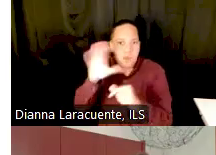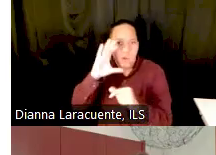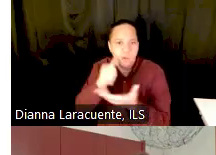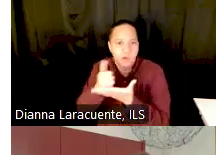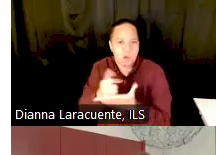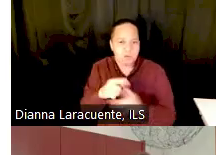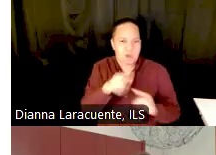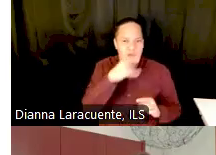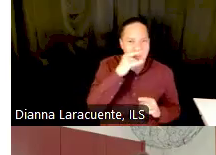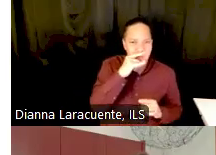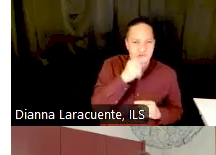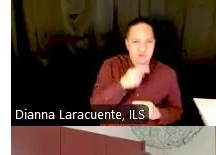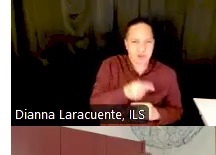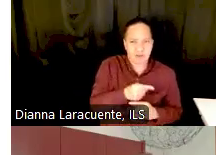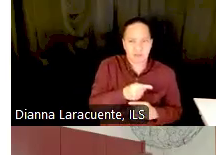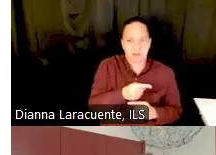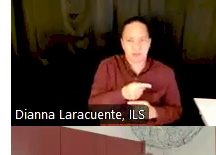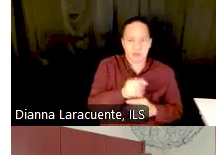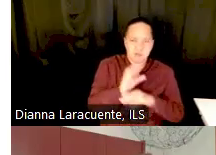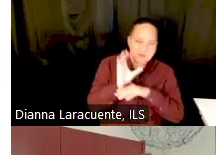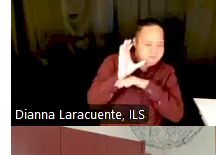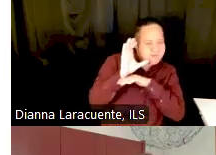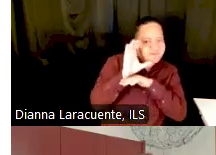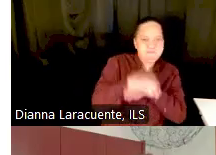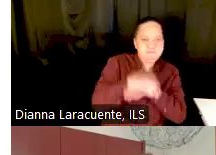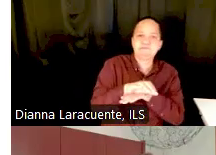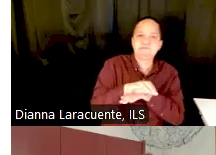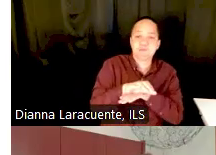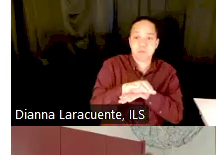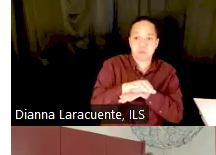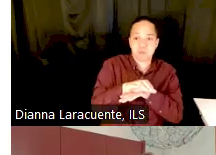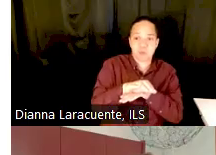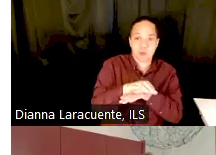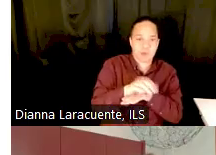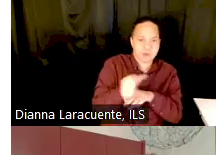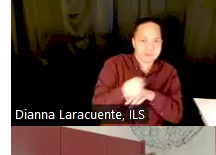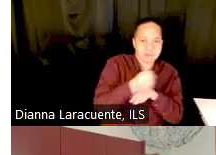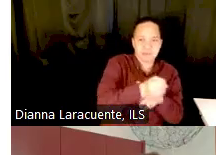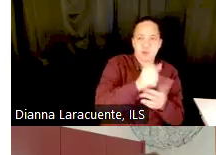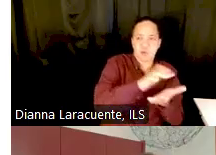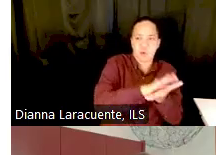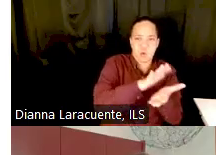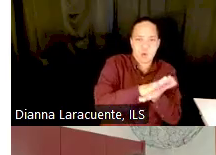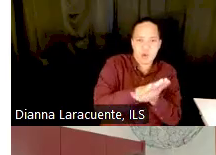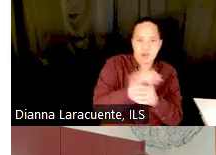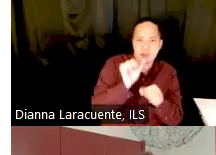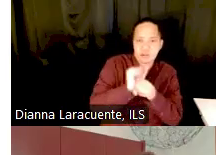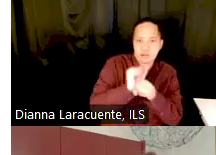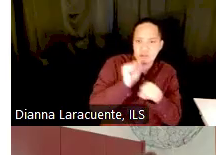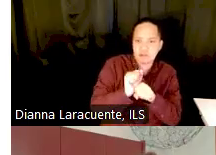sometemos al rigor de lo que es una escuela, que eso es como trabajar en una